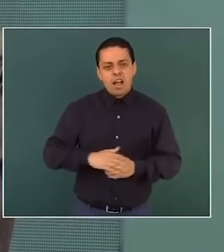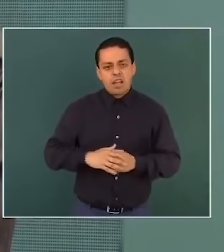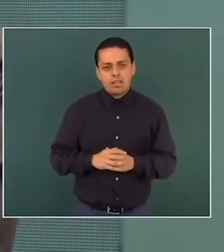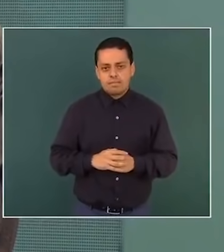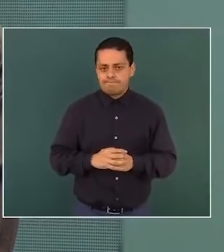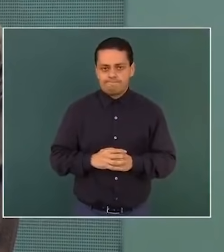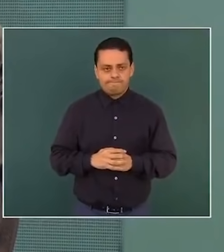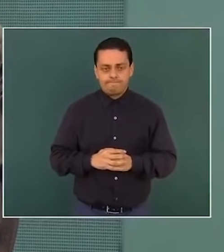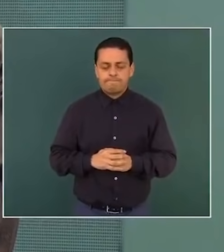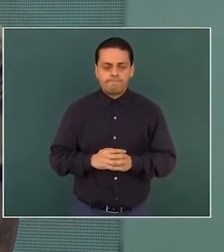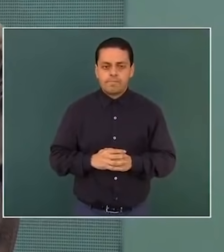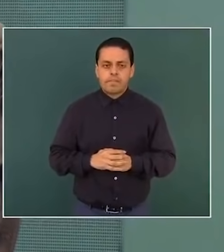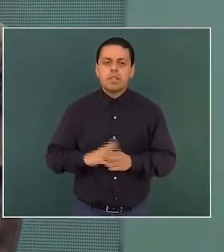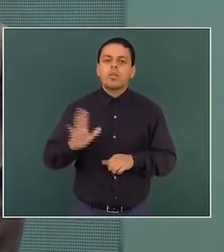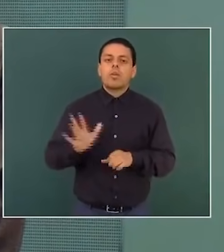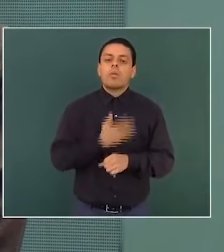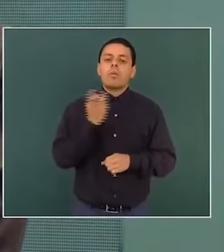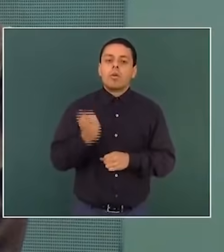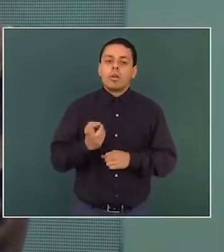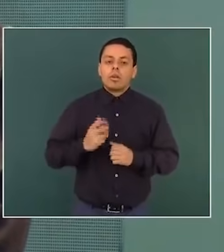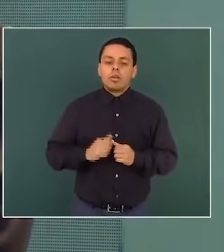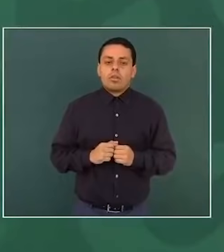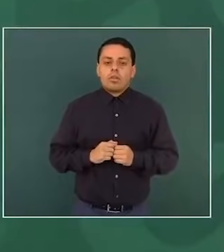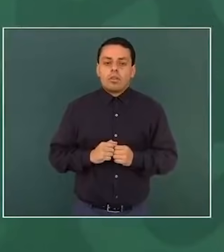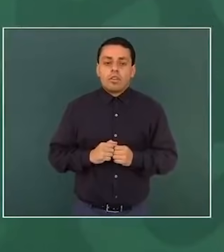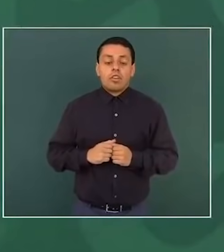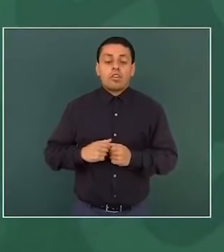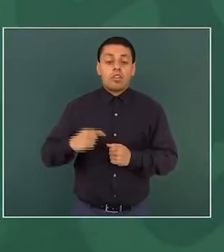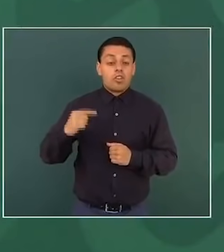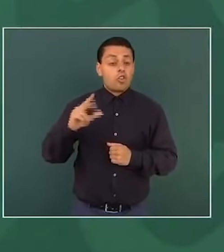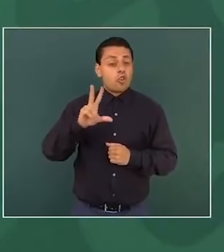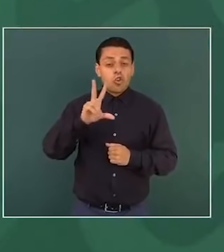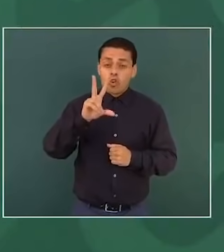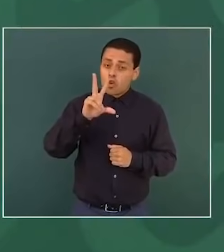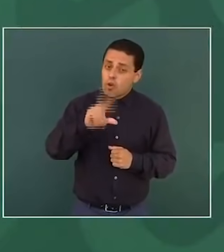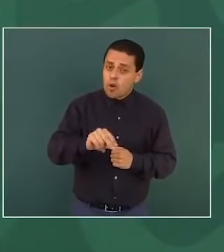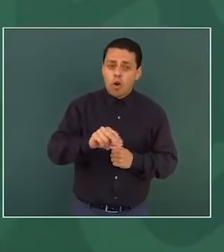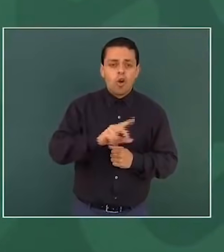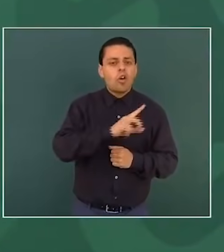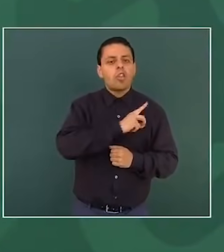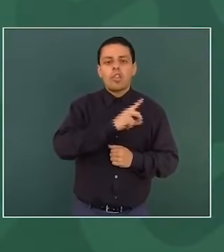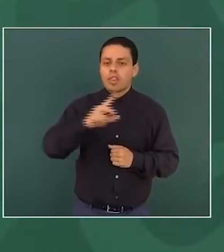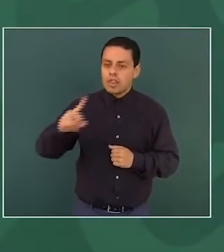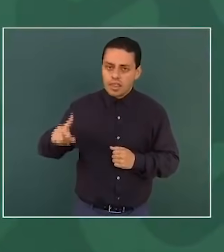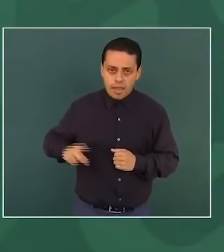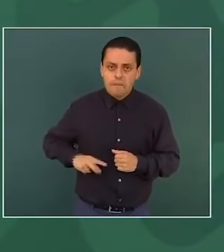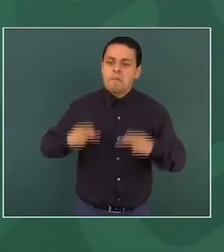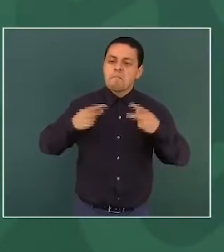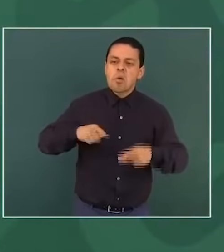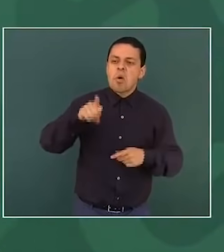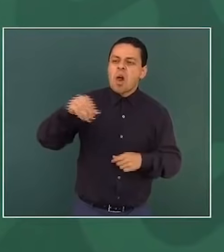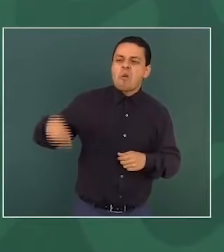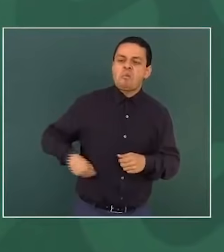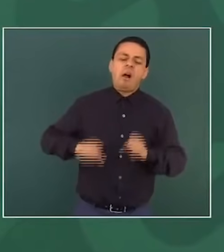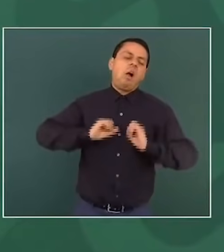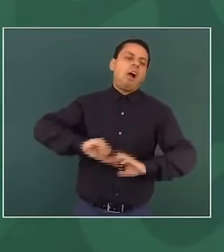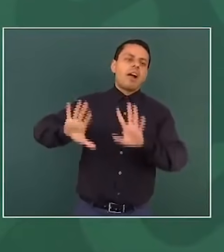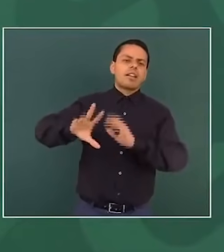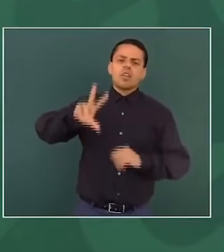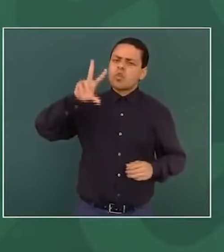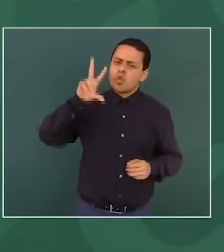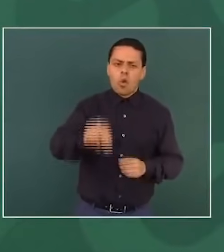eso no debe haber impunidad para nadie